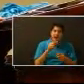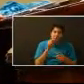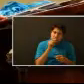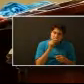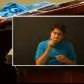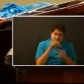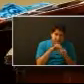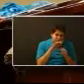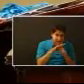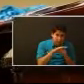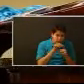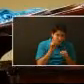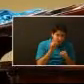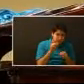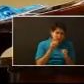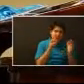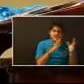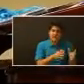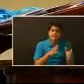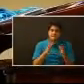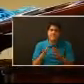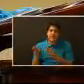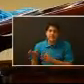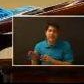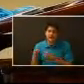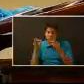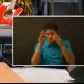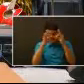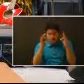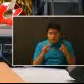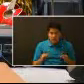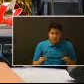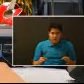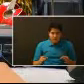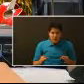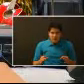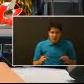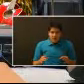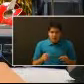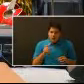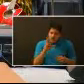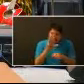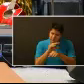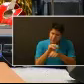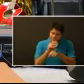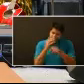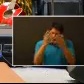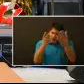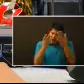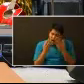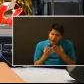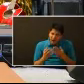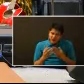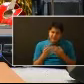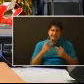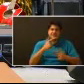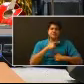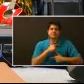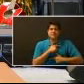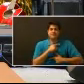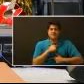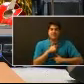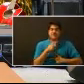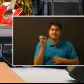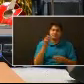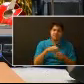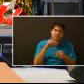sido formado y había sido equipado. Hermano, déjese equipar, dejémonos equipar. En lo